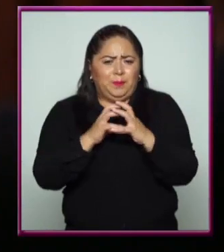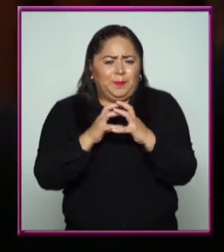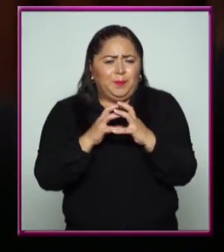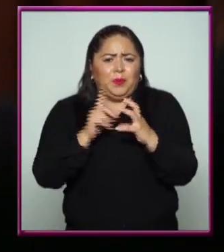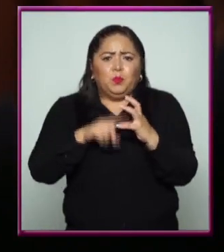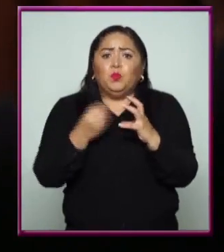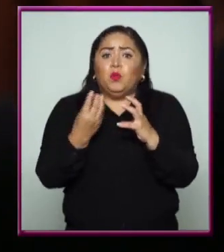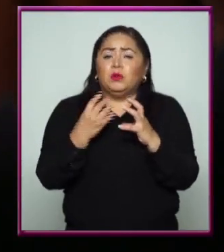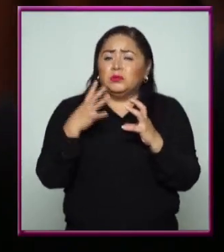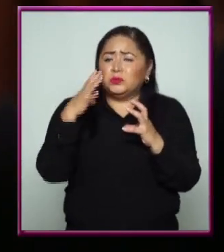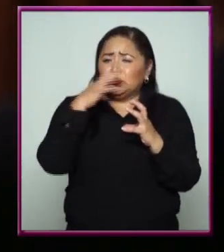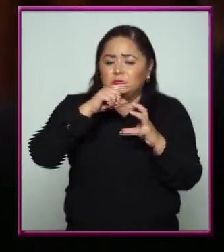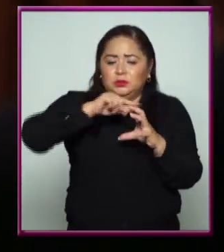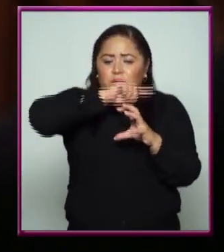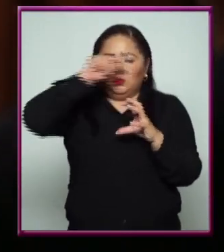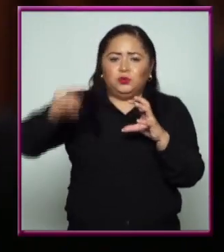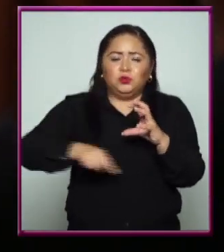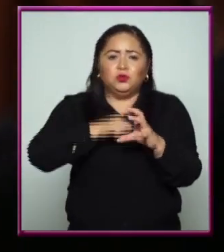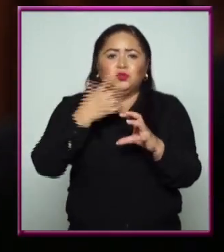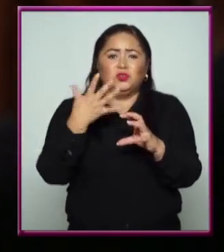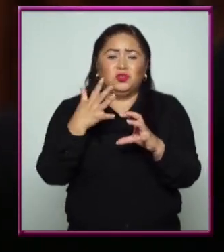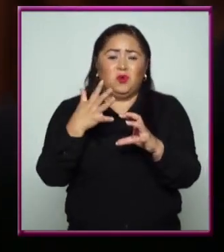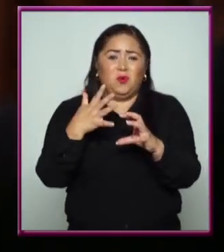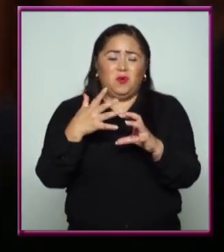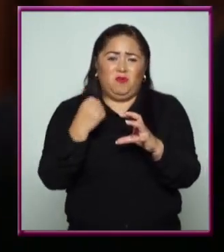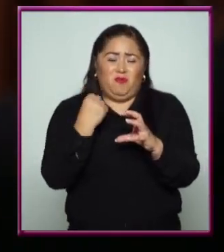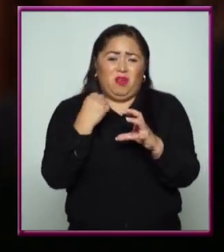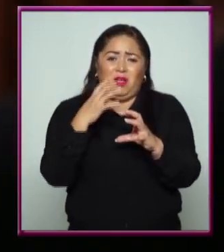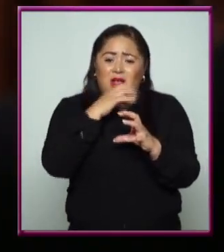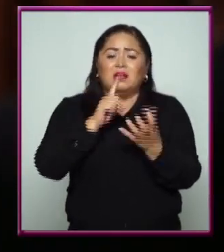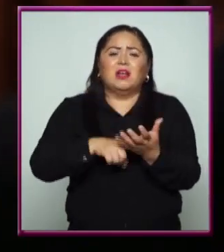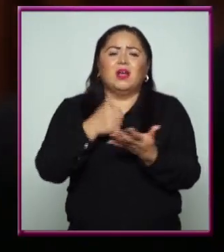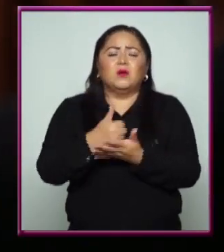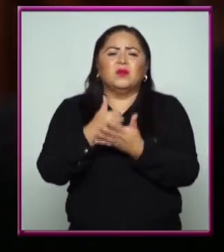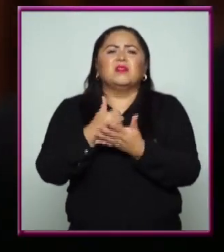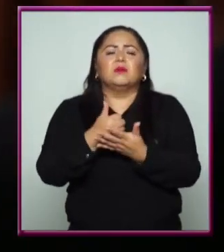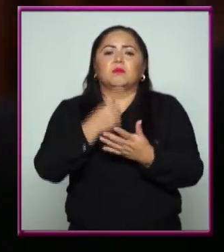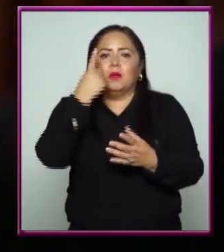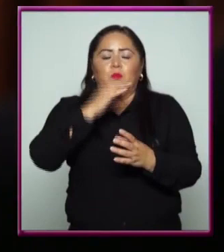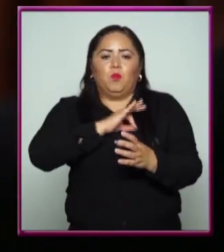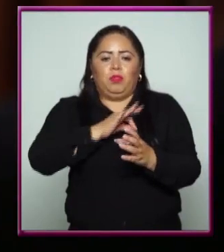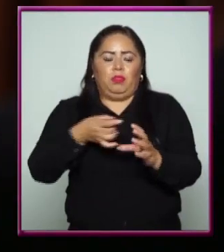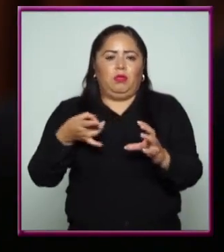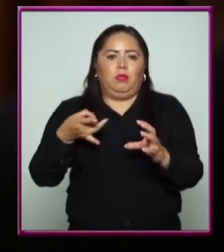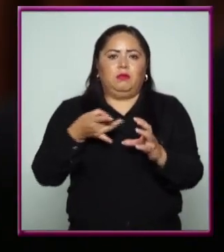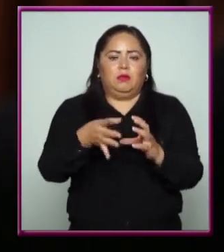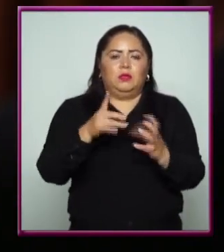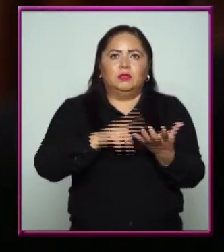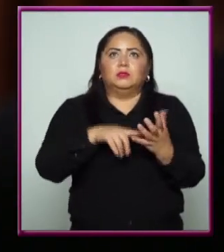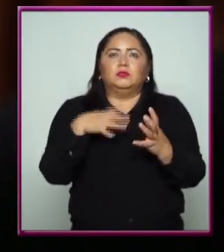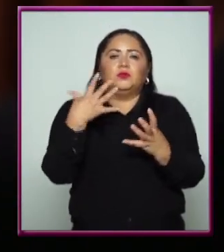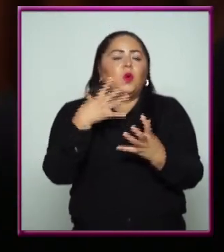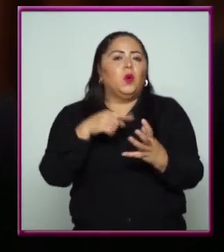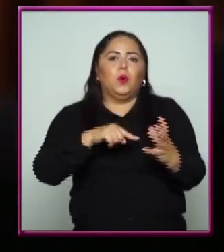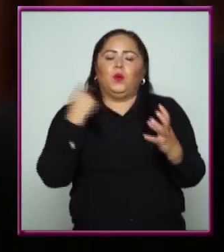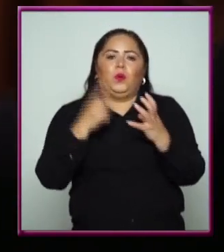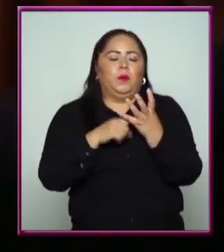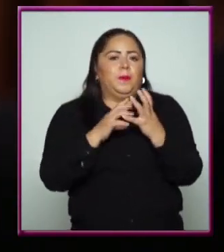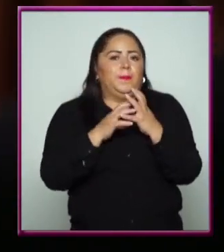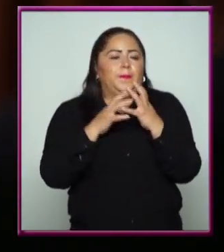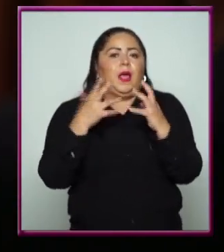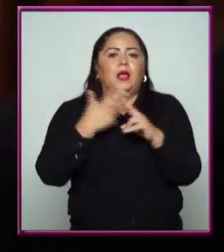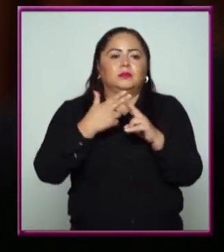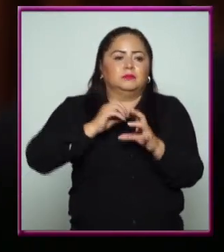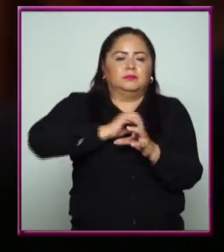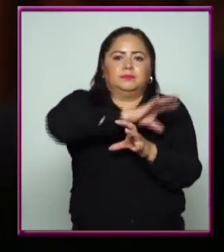que recibe la corona solar es tal que la hace poder vencer a la gravedad del Sol y